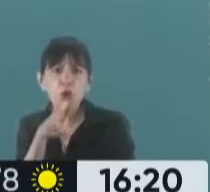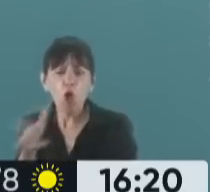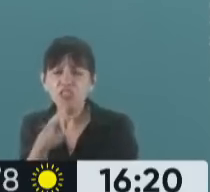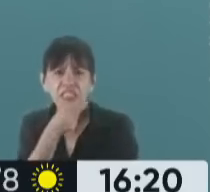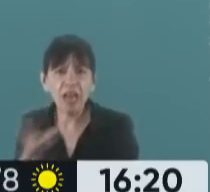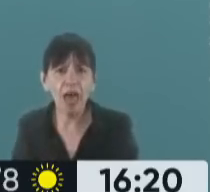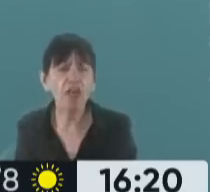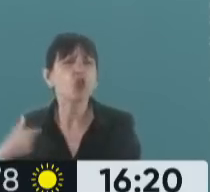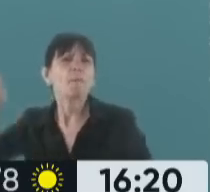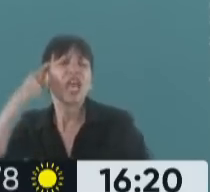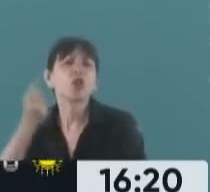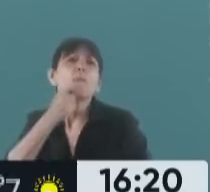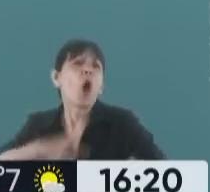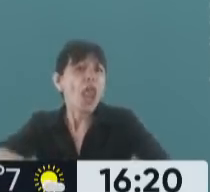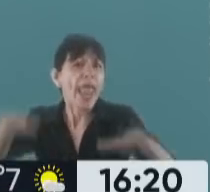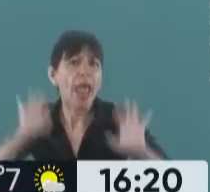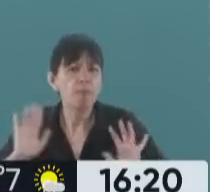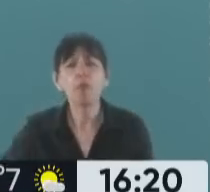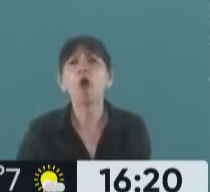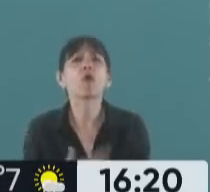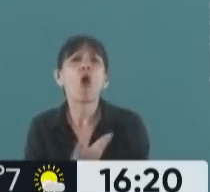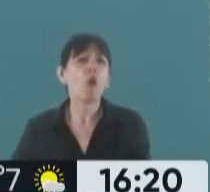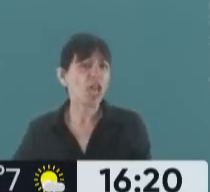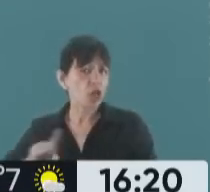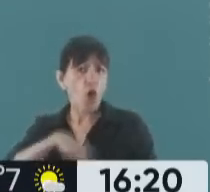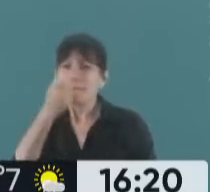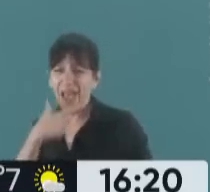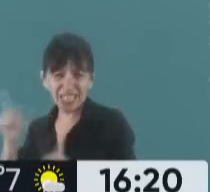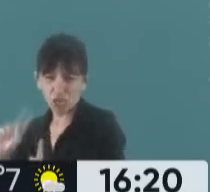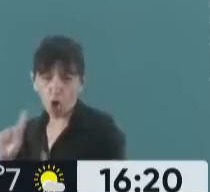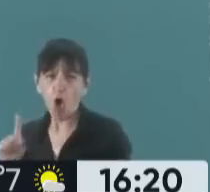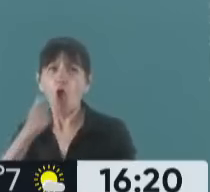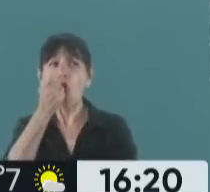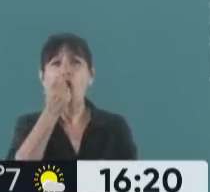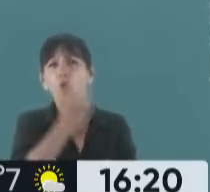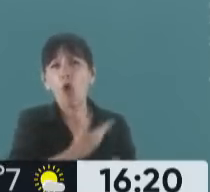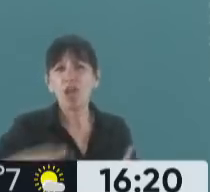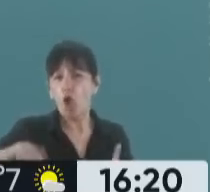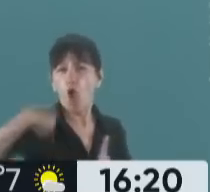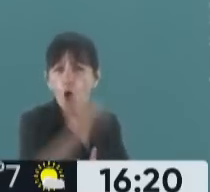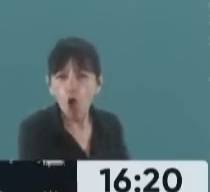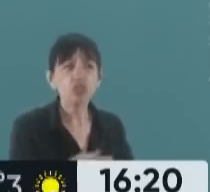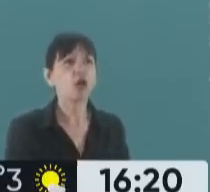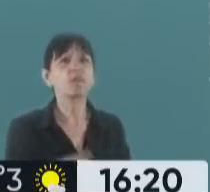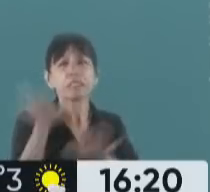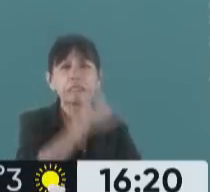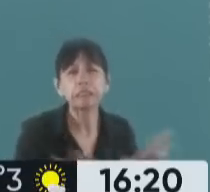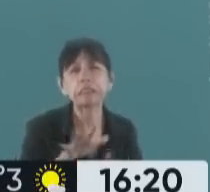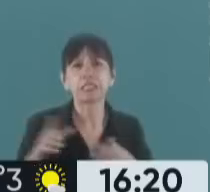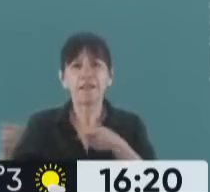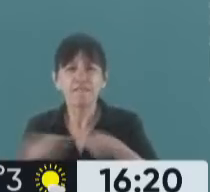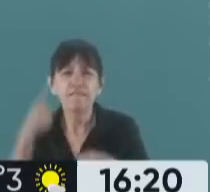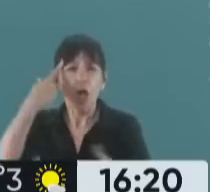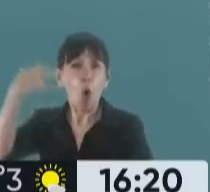pasaría si un gobierno de otro signo político, que no sea de Macri, decide hacer una causa judicial y meter preso